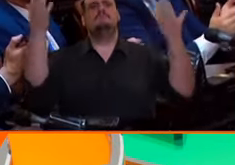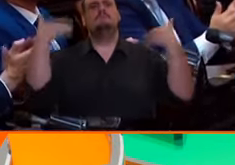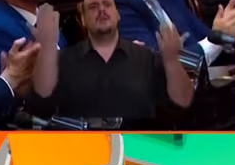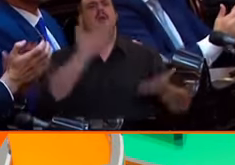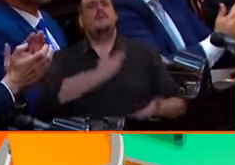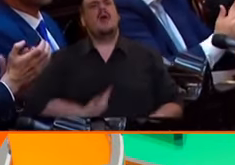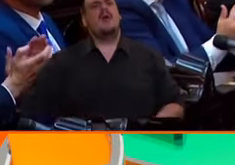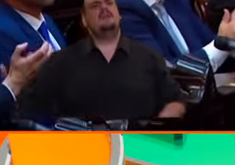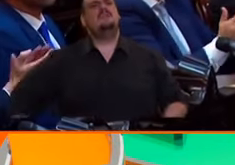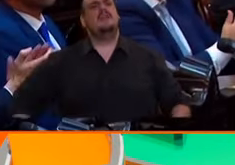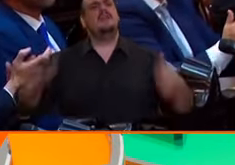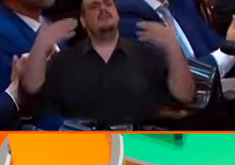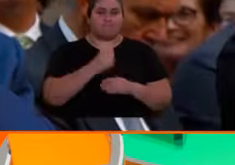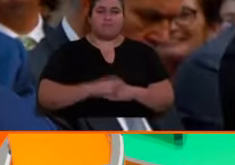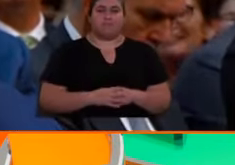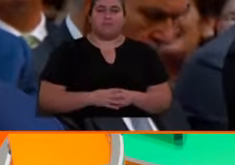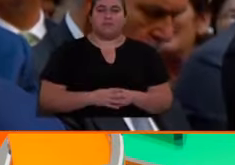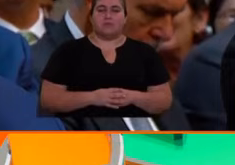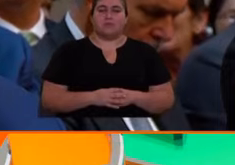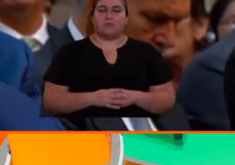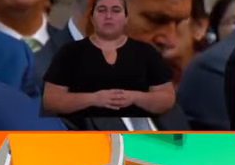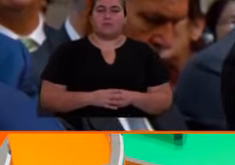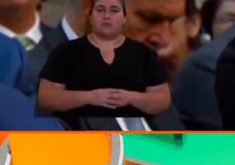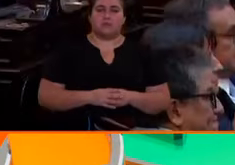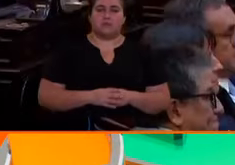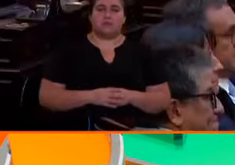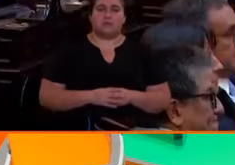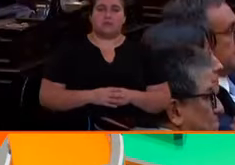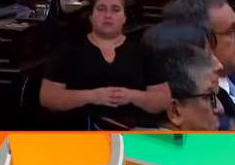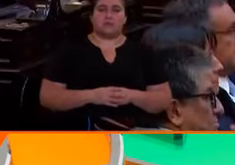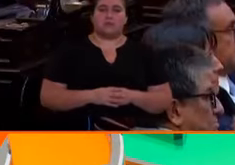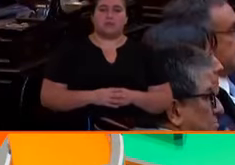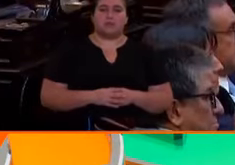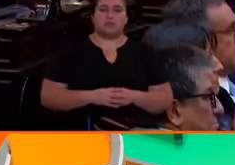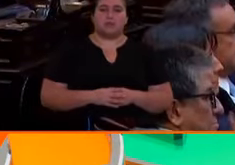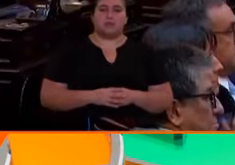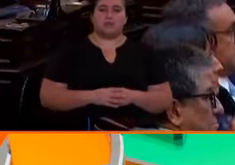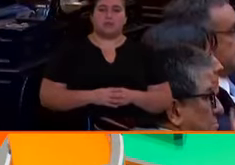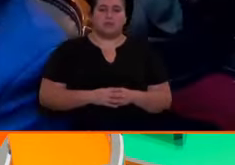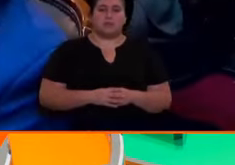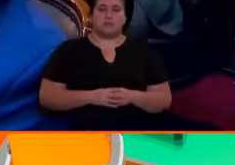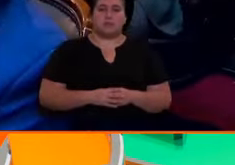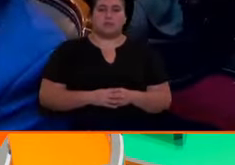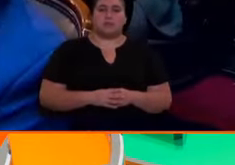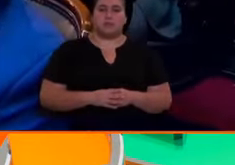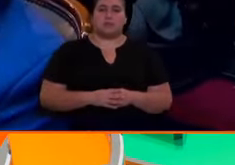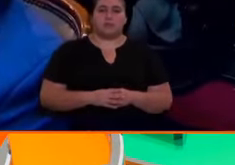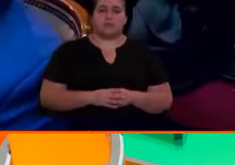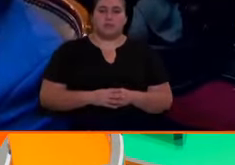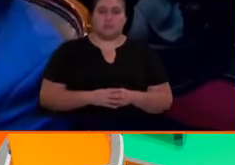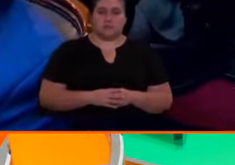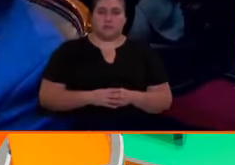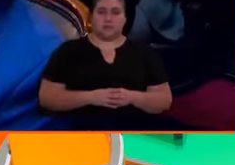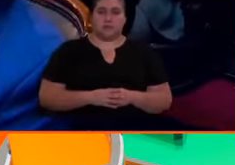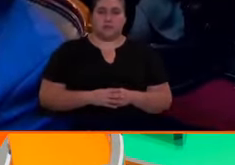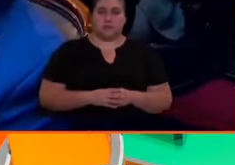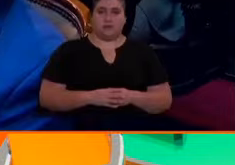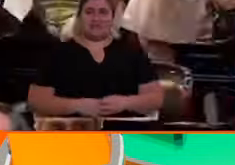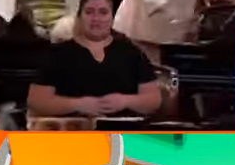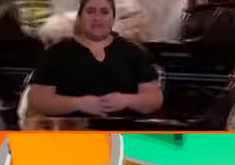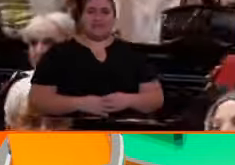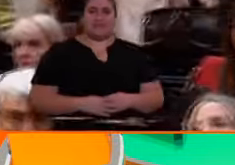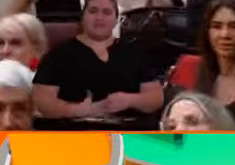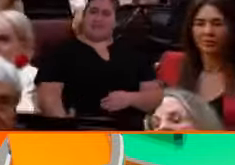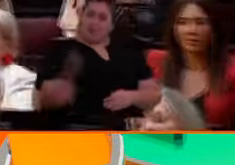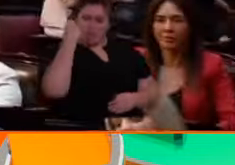que no tenemos, y es lo que está pasando en la Argentina. Por un lado, la gente considera el acierto desde ese lugar, y lo